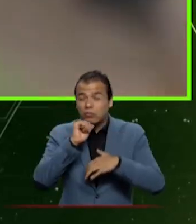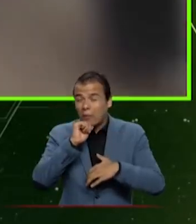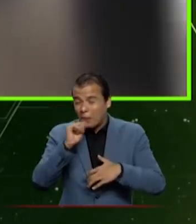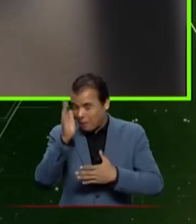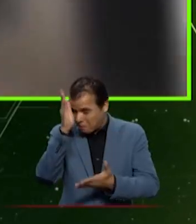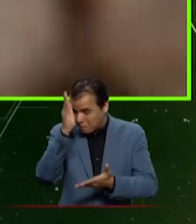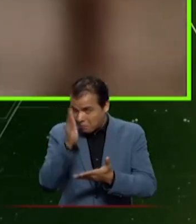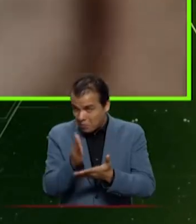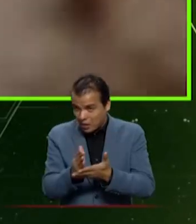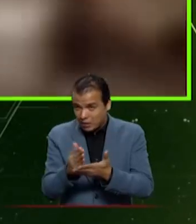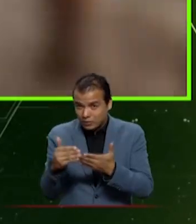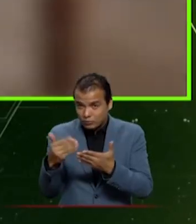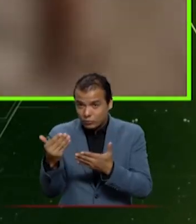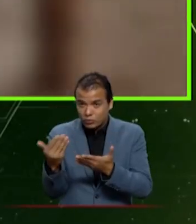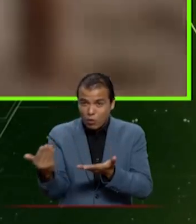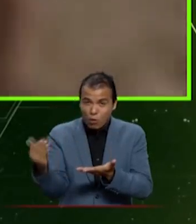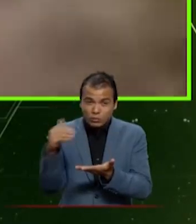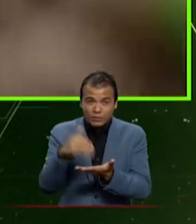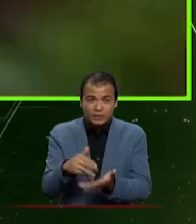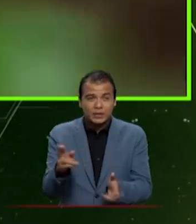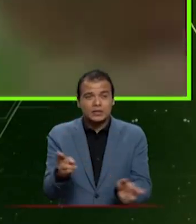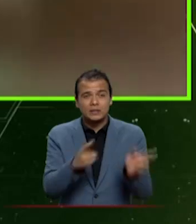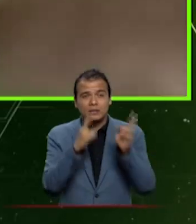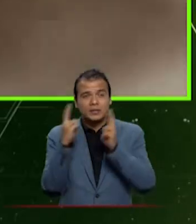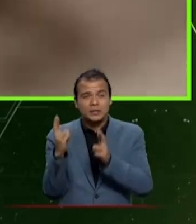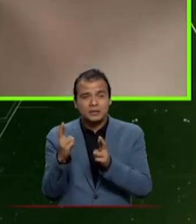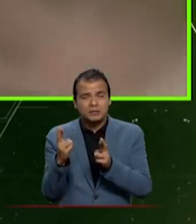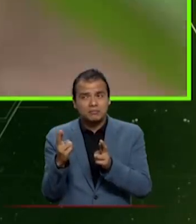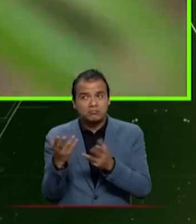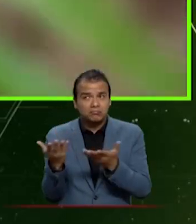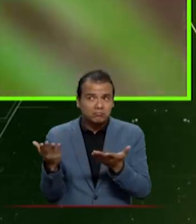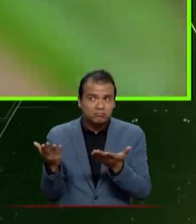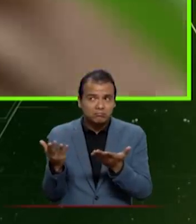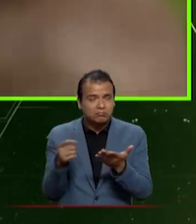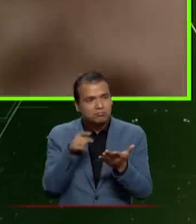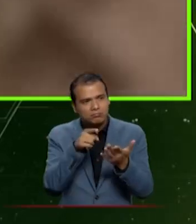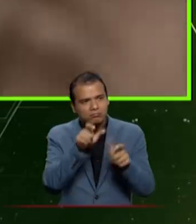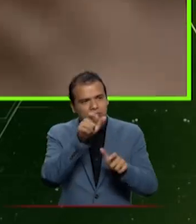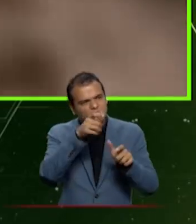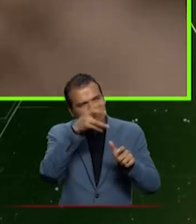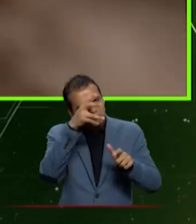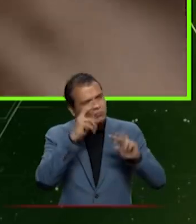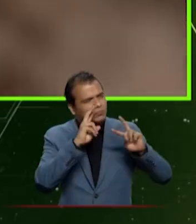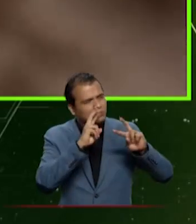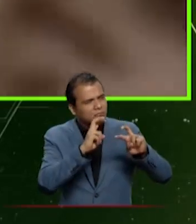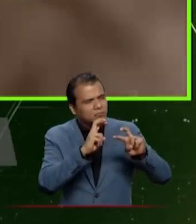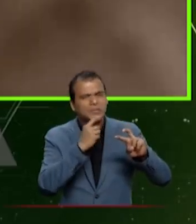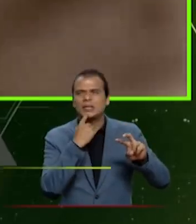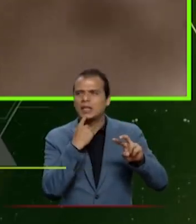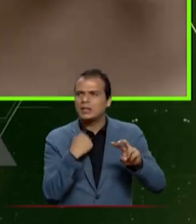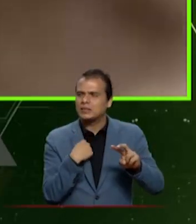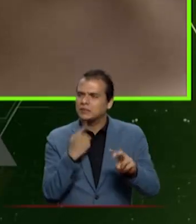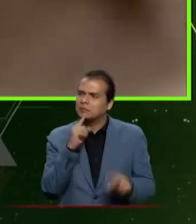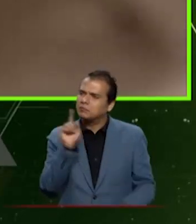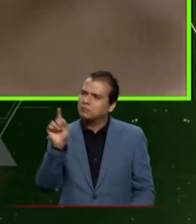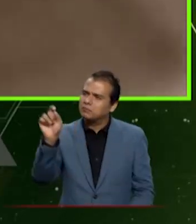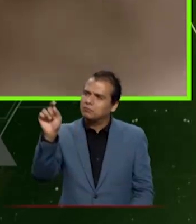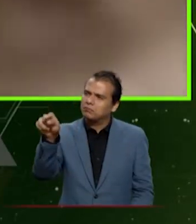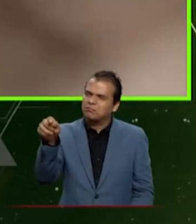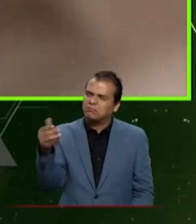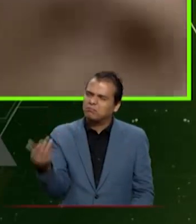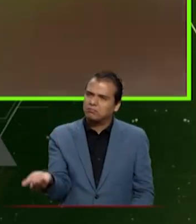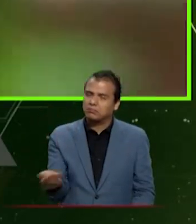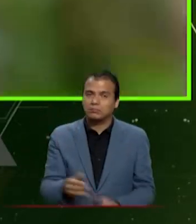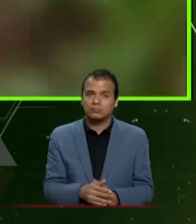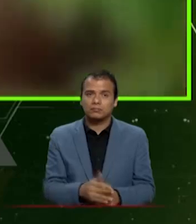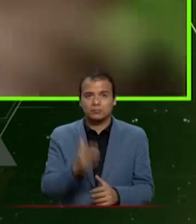qué nos dicen los pronósticos bueno Wilson el tema del clima en la zona andina y en el Valle del cauca Pues nos marca dos temporadas secas